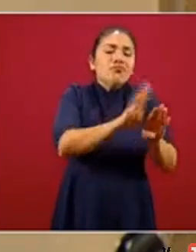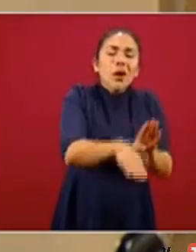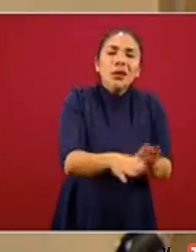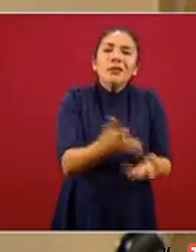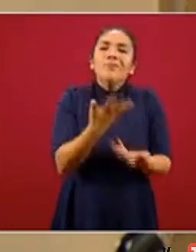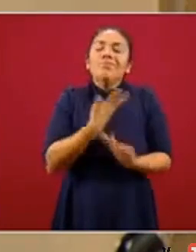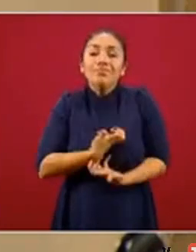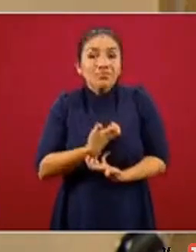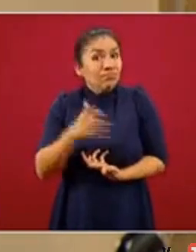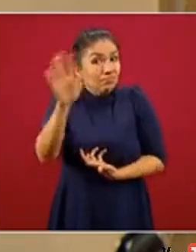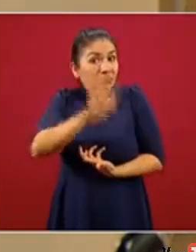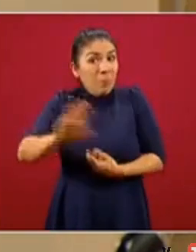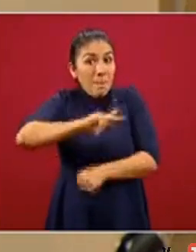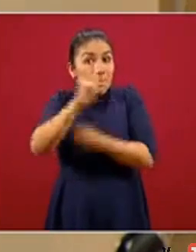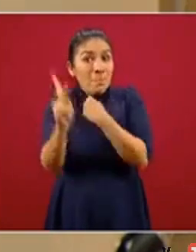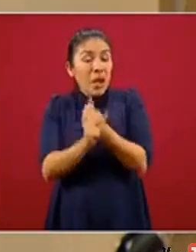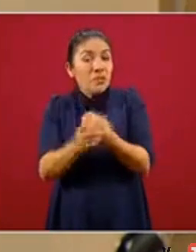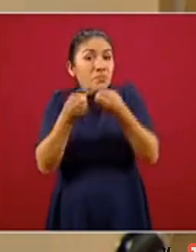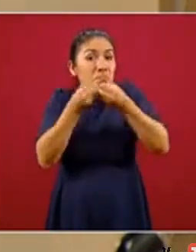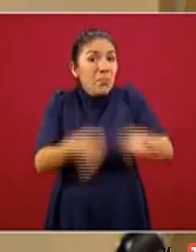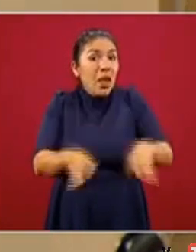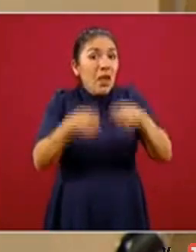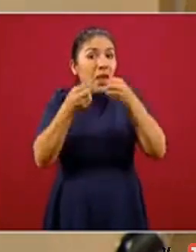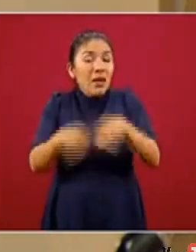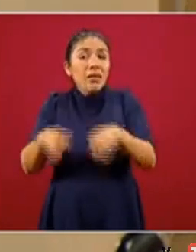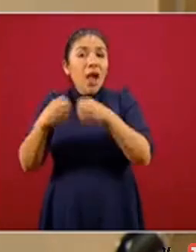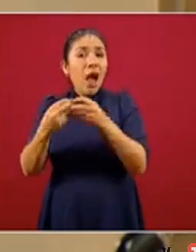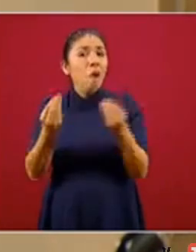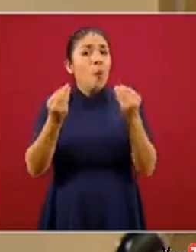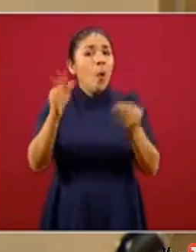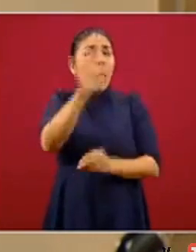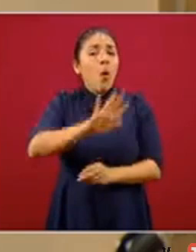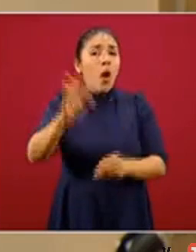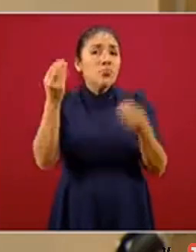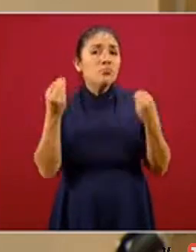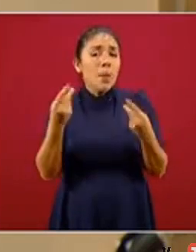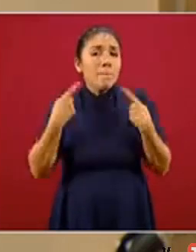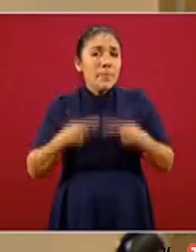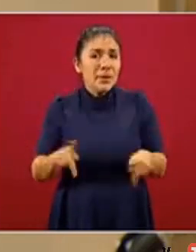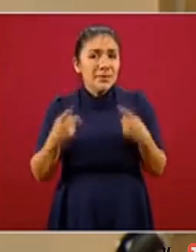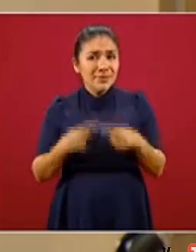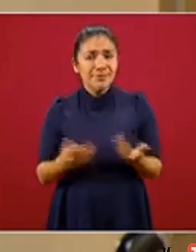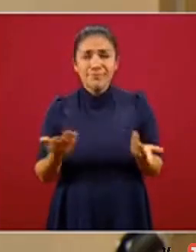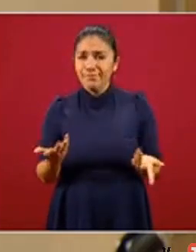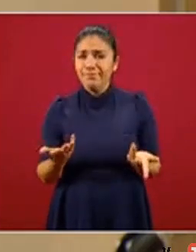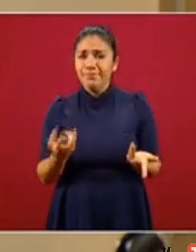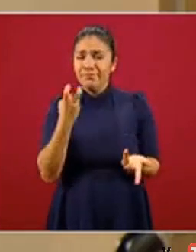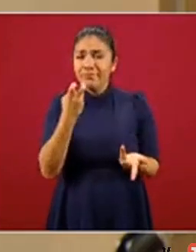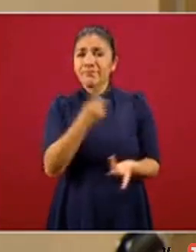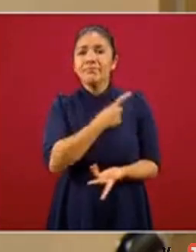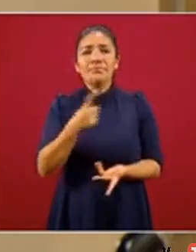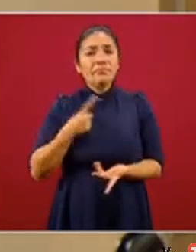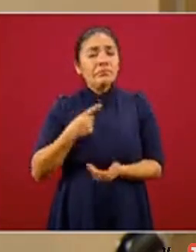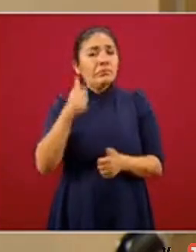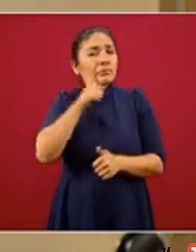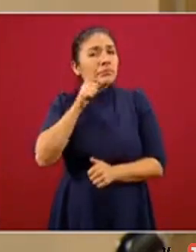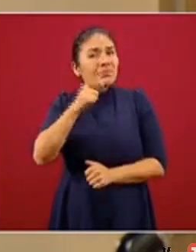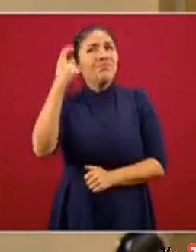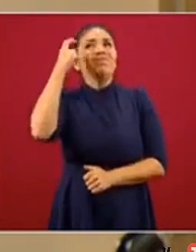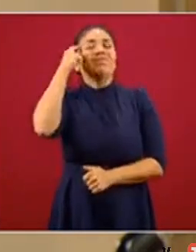el país pierde a todos y cada uno de estas personas. Entonces, siempre hay que mantener eso en